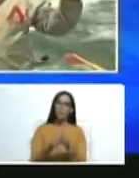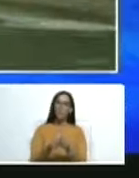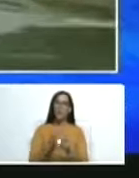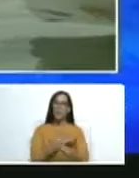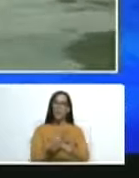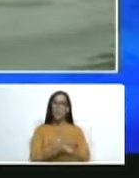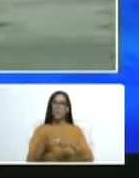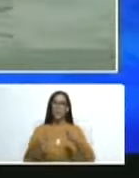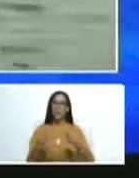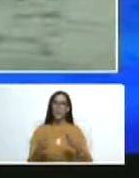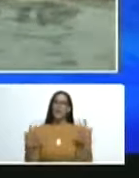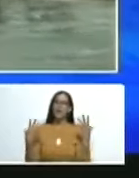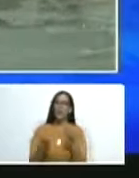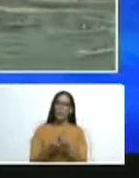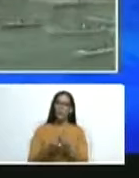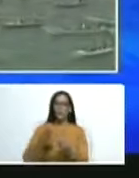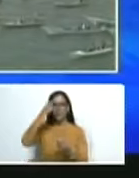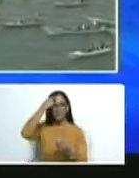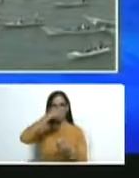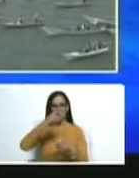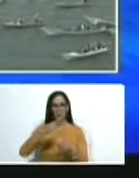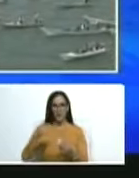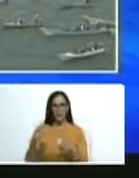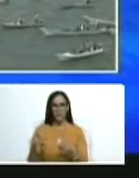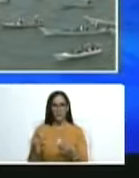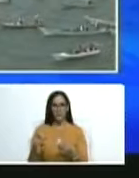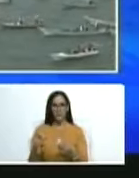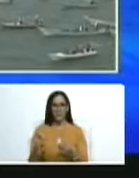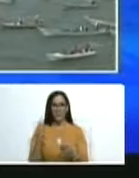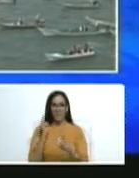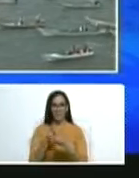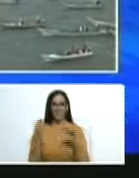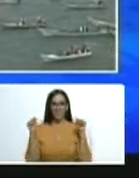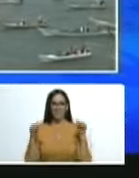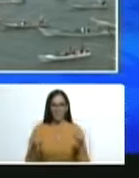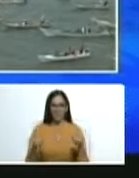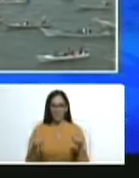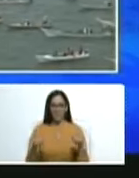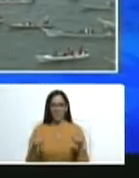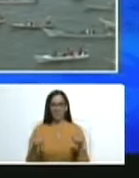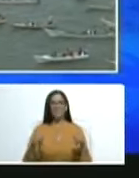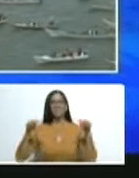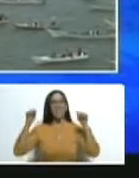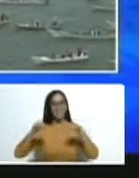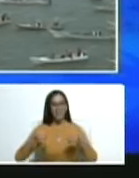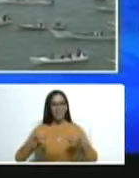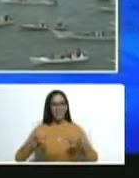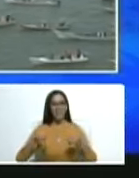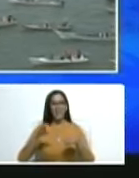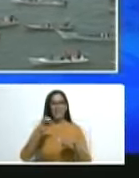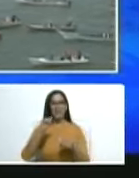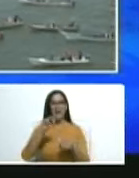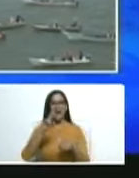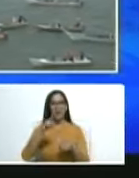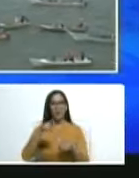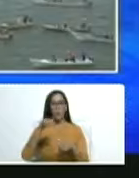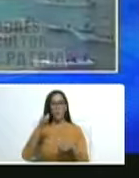popular, de la mano de su pueblo. Y desde aquí, desde Carúpano.